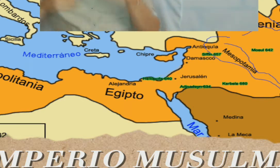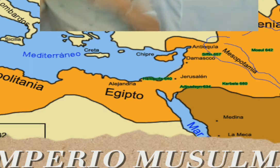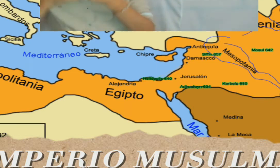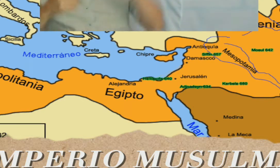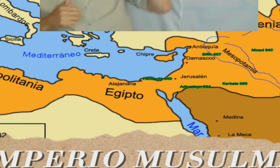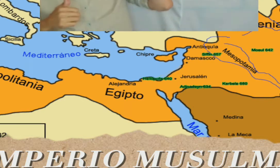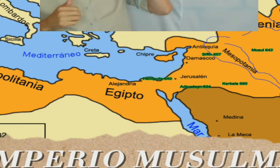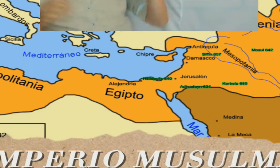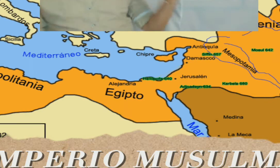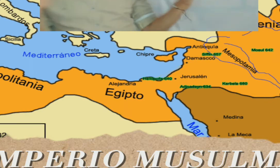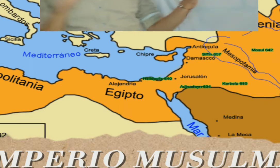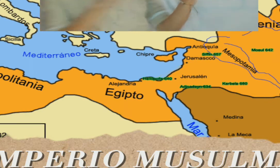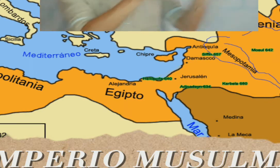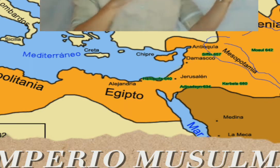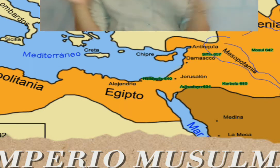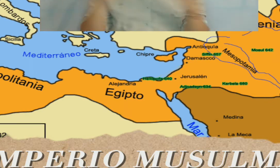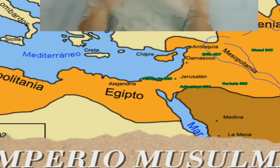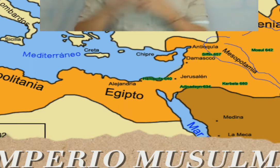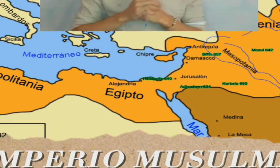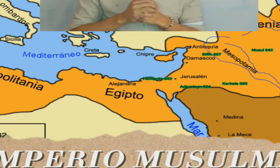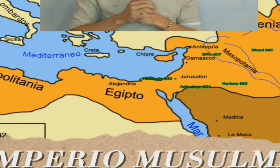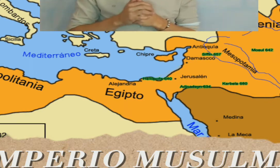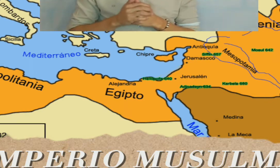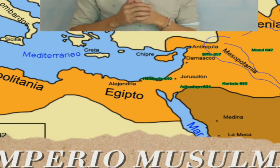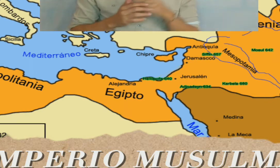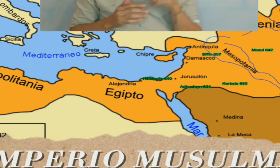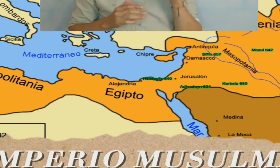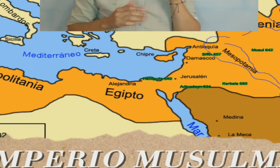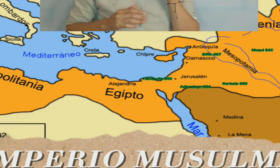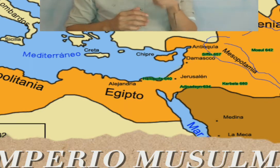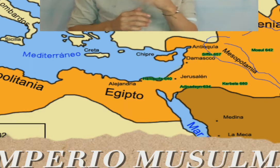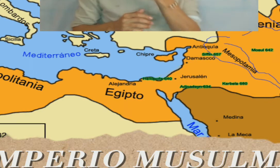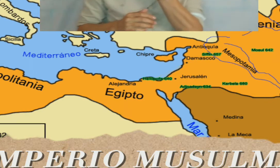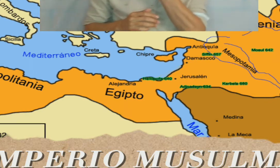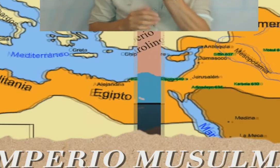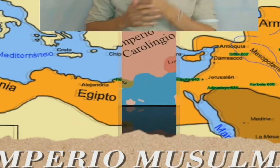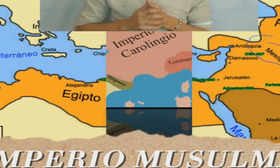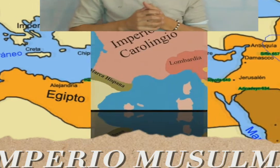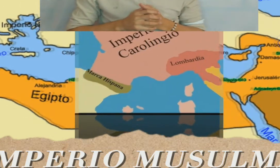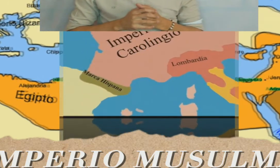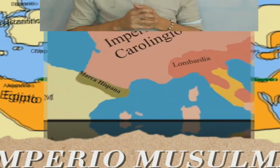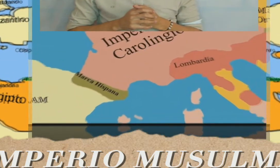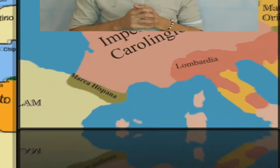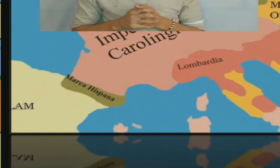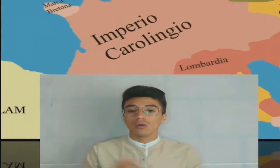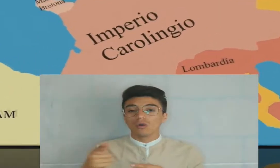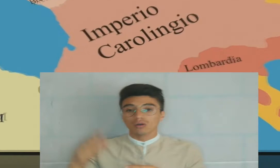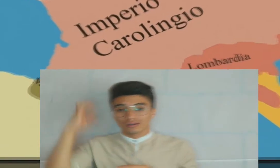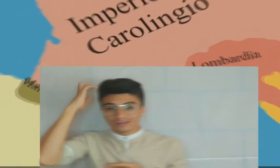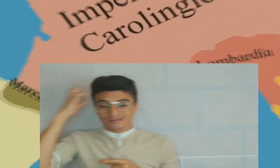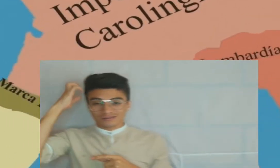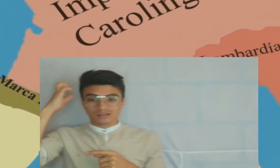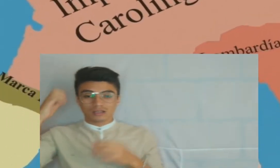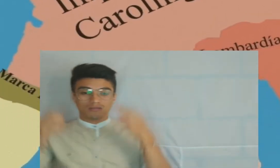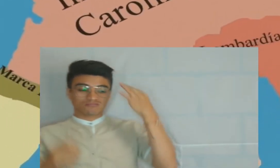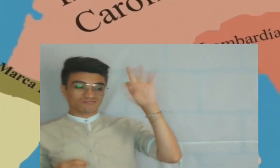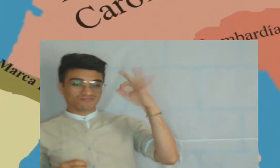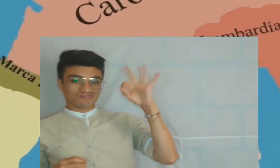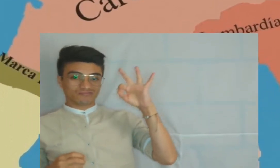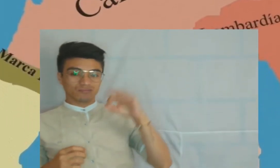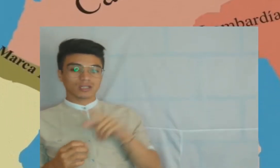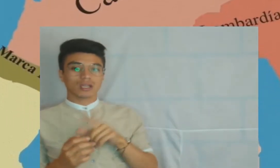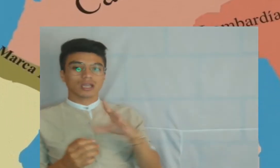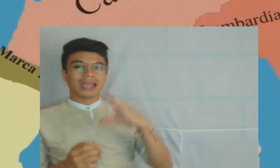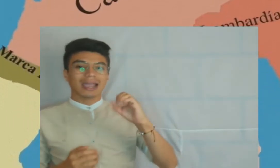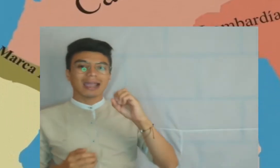en especial el Franco, que tras la caída del Visigodo salvó los muebles en la batalla de Poitiers. Fortalecidos, los francos, en